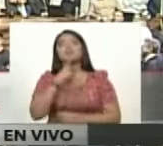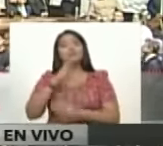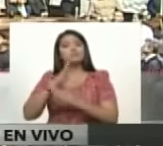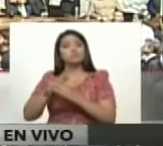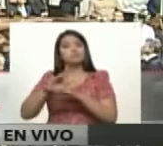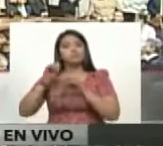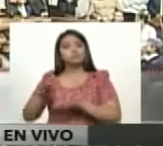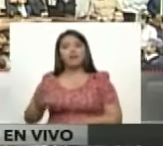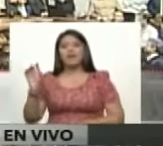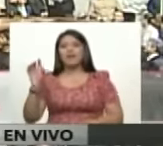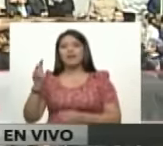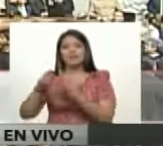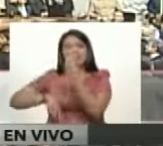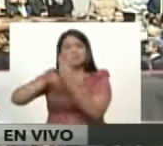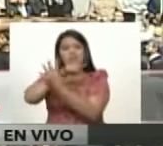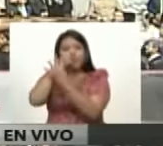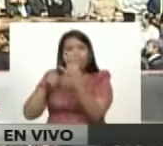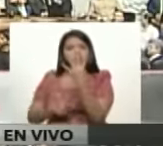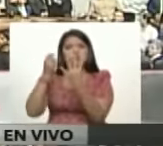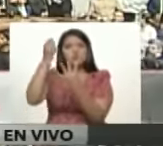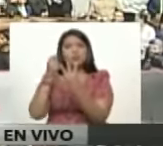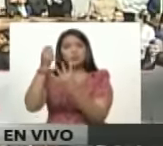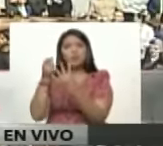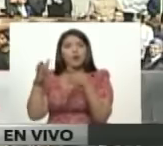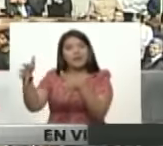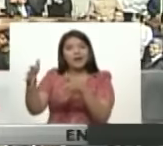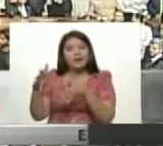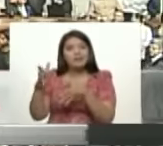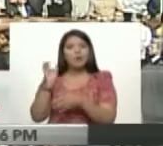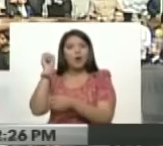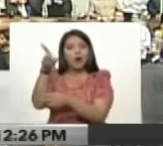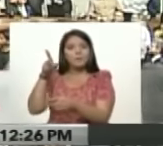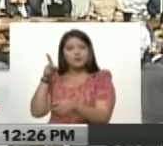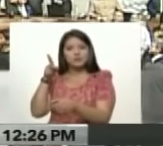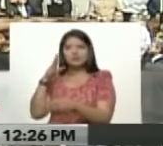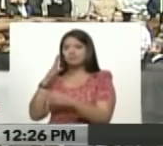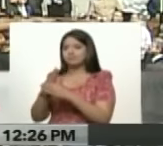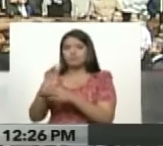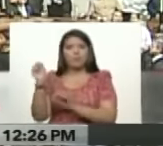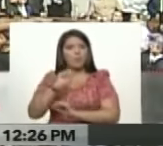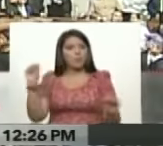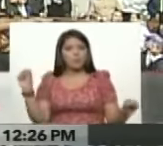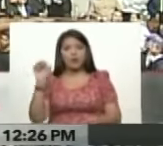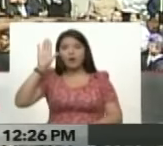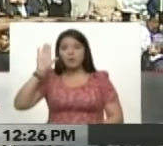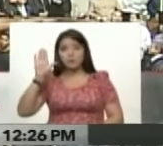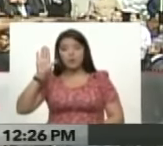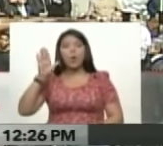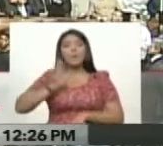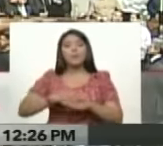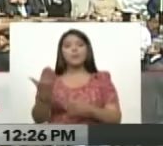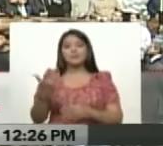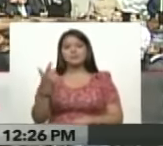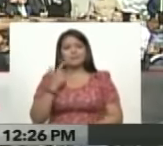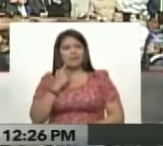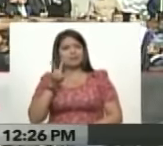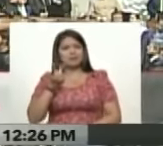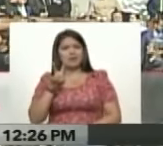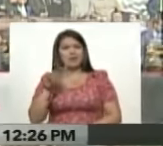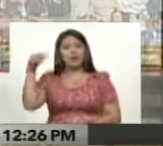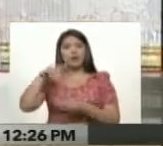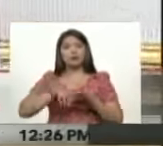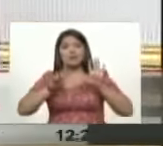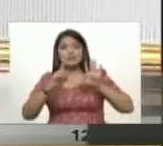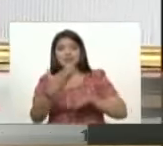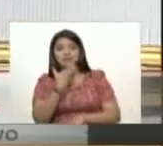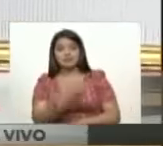la proclamación de las y los diputados electos en el estado Amazonas. Tiene la palabra parlamentarias del 6 de diciembre. El diputado